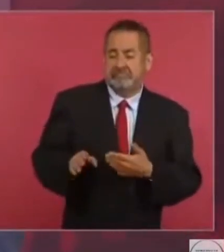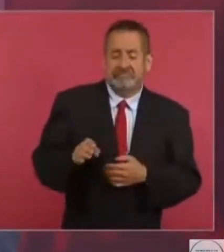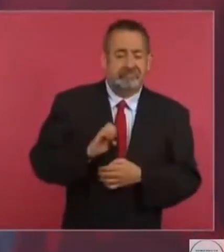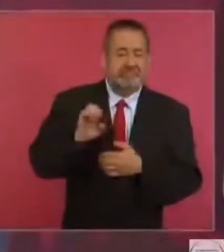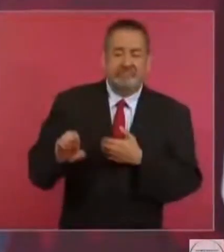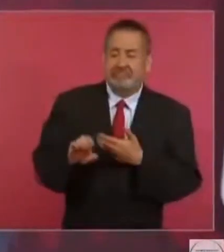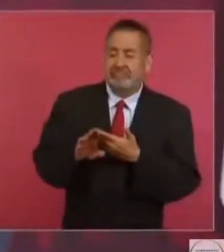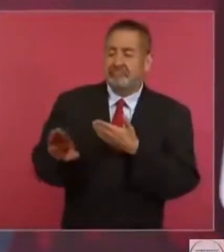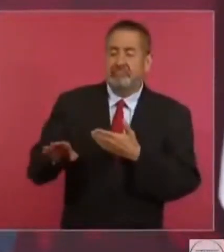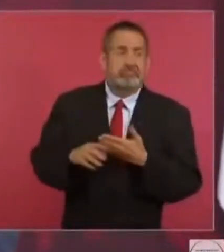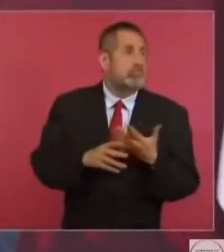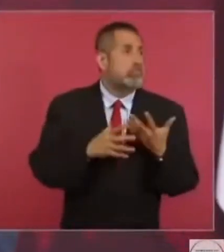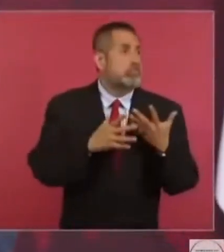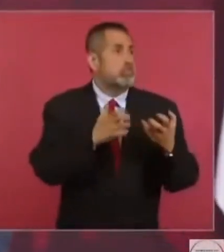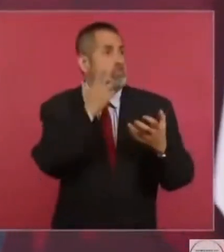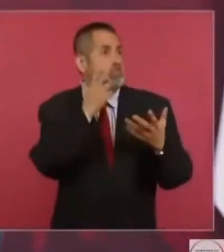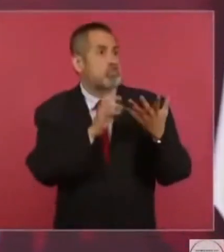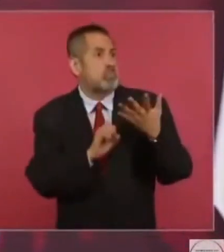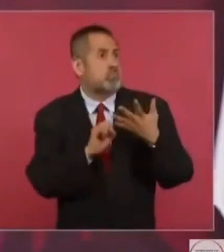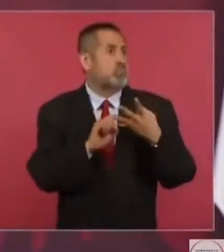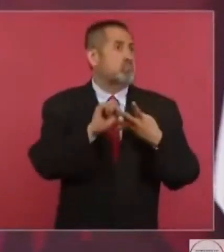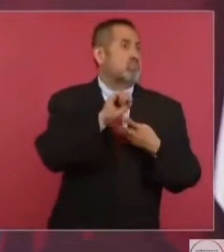racistas, aspiracionistas